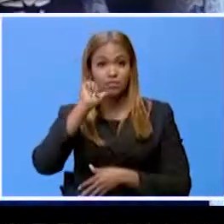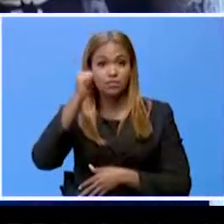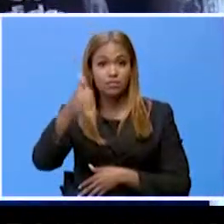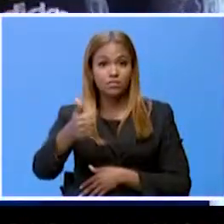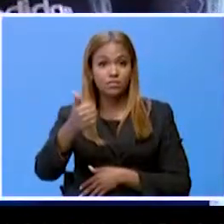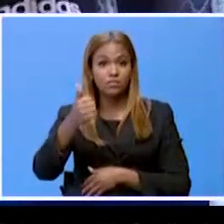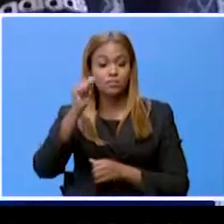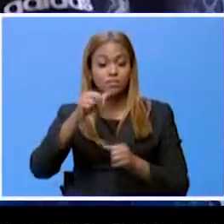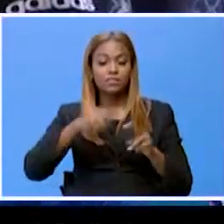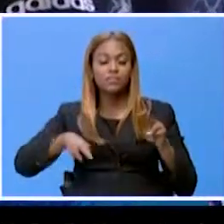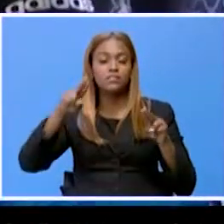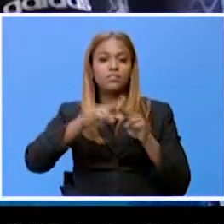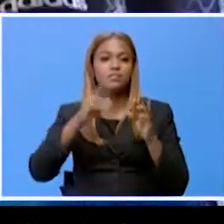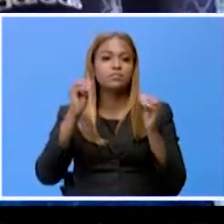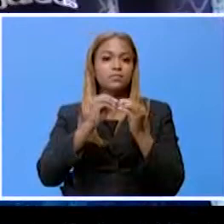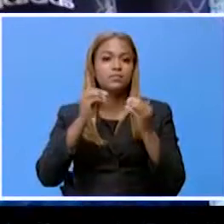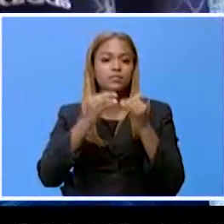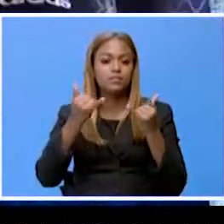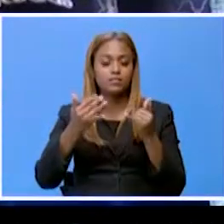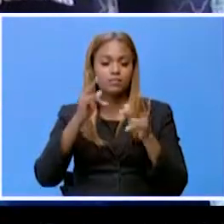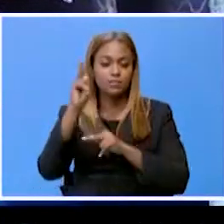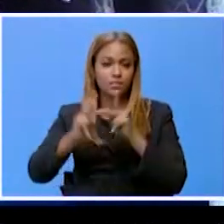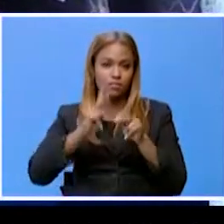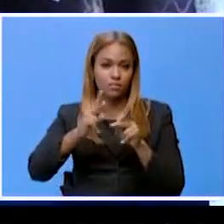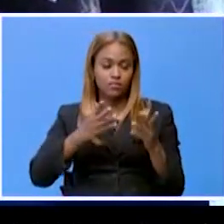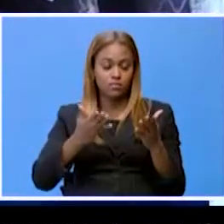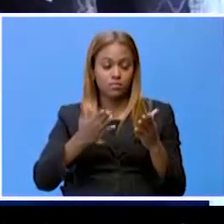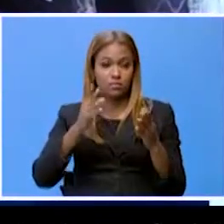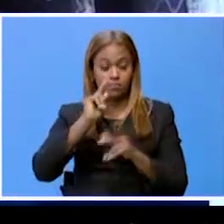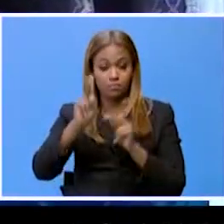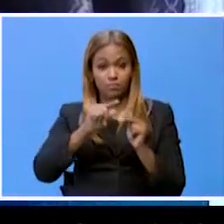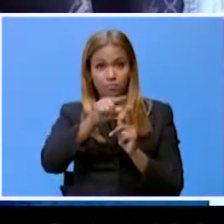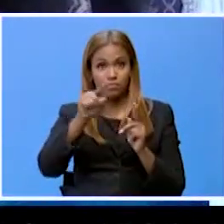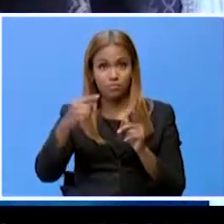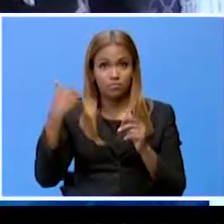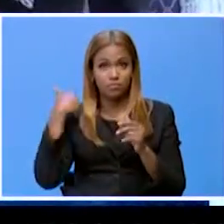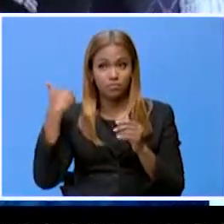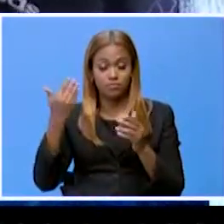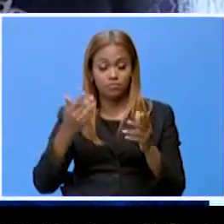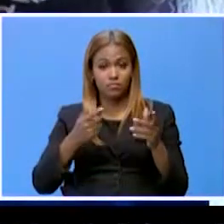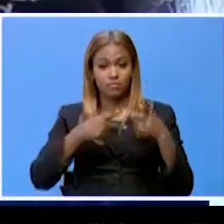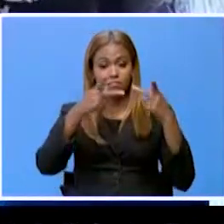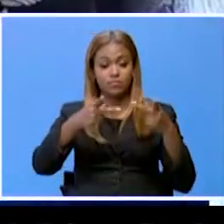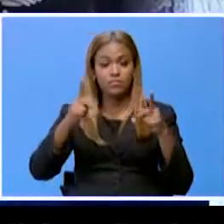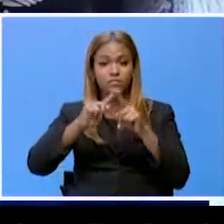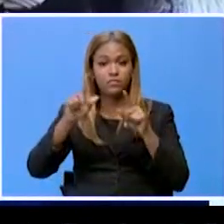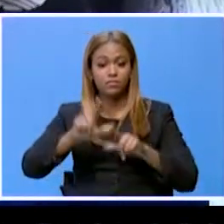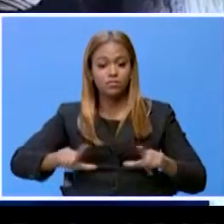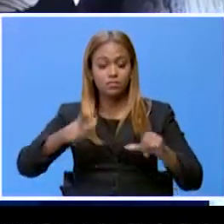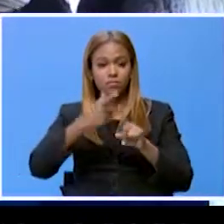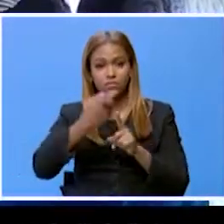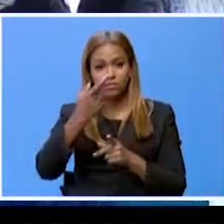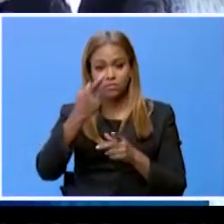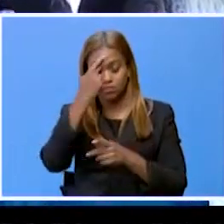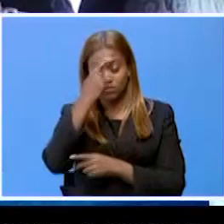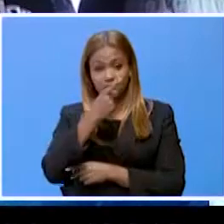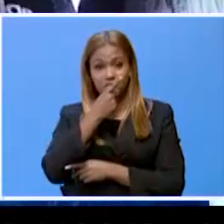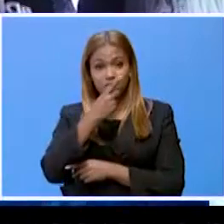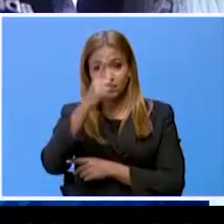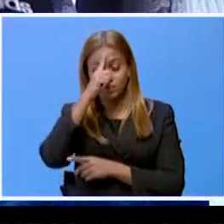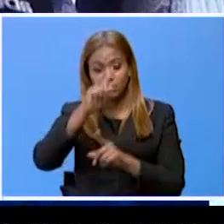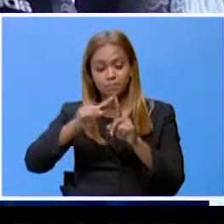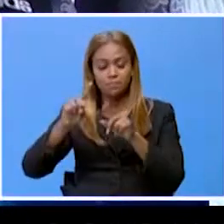pues se dinamice aún más este flujo de personas. Las personas que se dirigen desde distintos puntos de la ciudad hasta